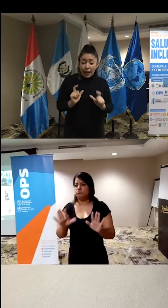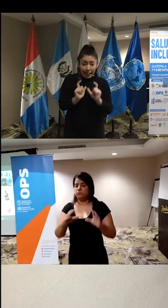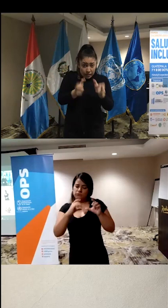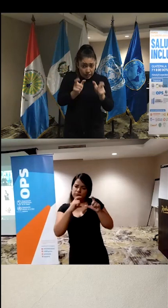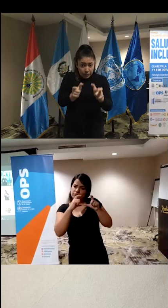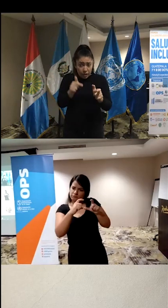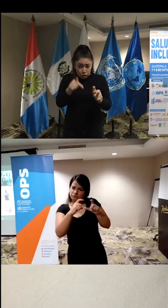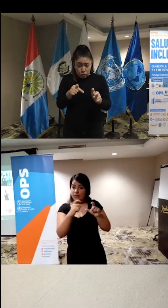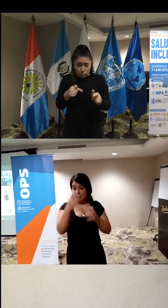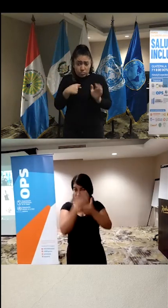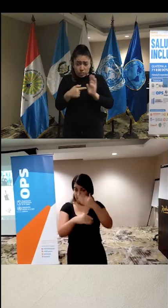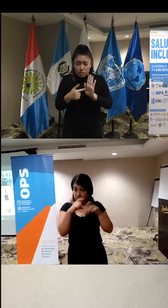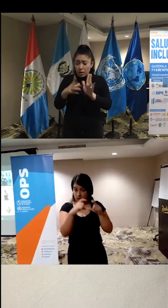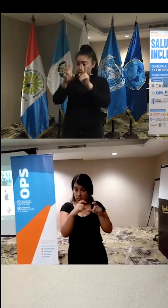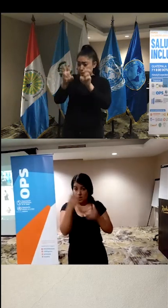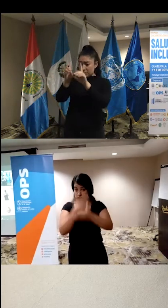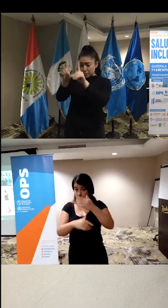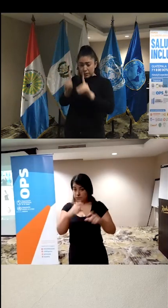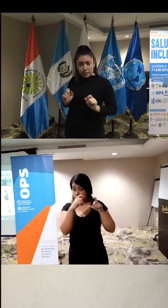tarjeta de la discapacidad